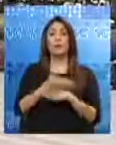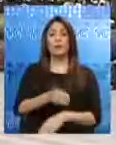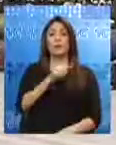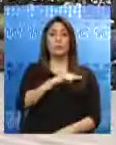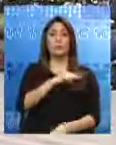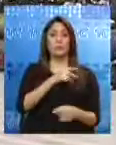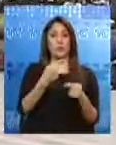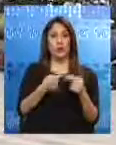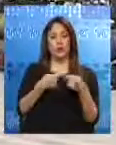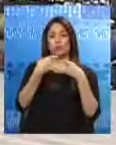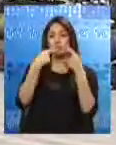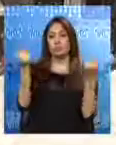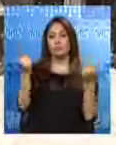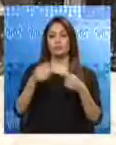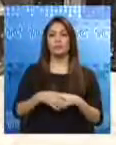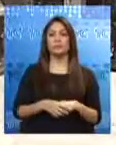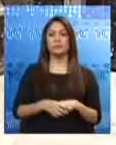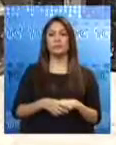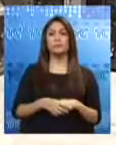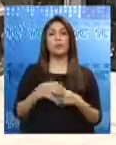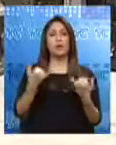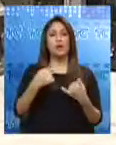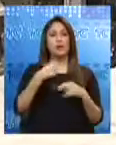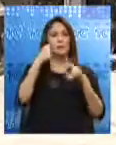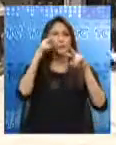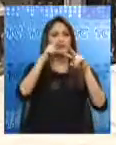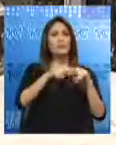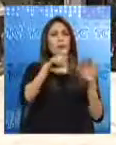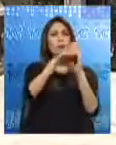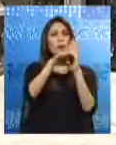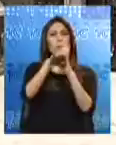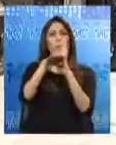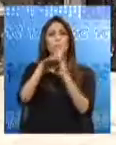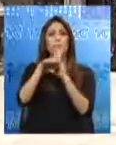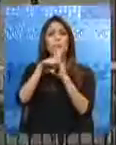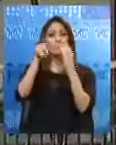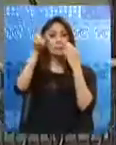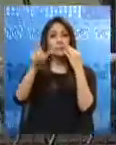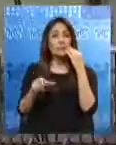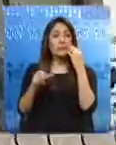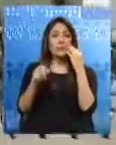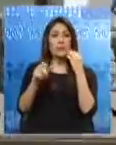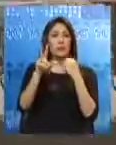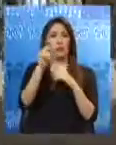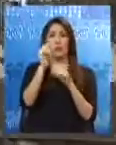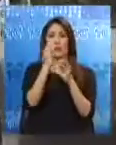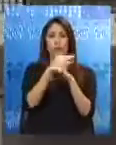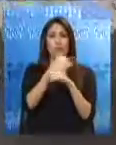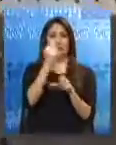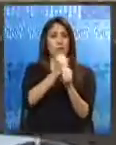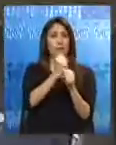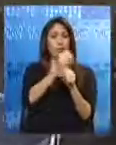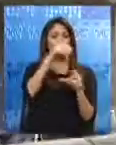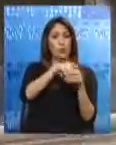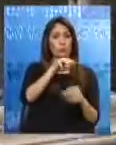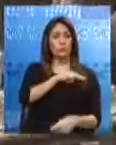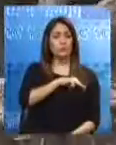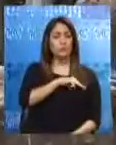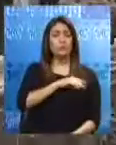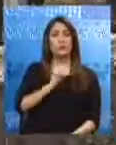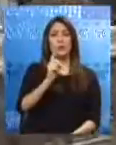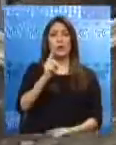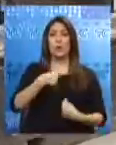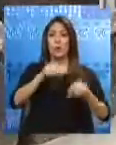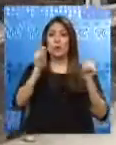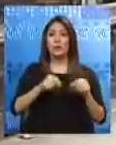un comunicado en donde aclara que, revisadas las cuentas, se constató que el señor Mauro T. no ha sido funcionario municipal y tampoco ha celebrado